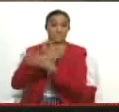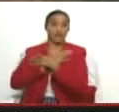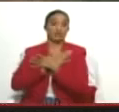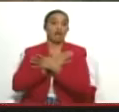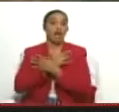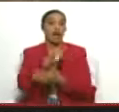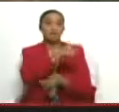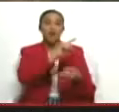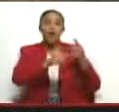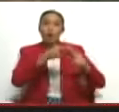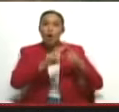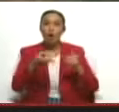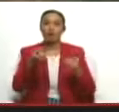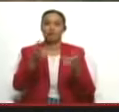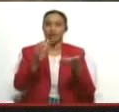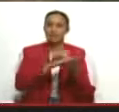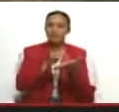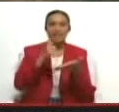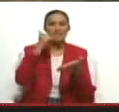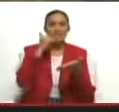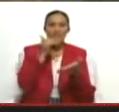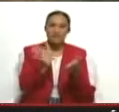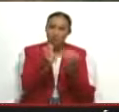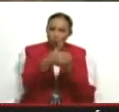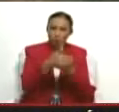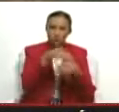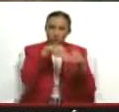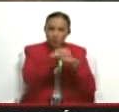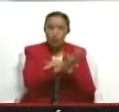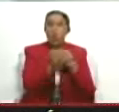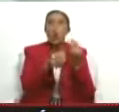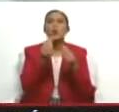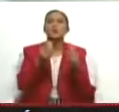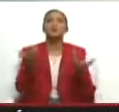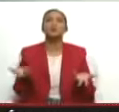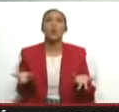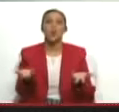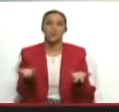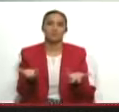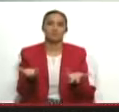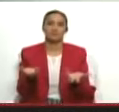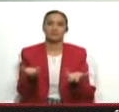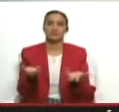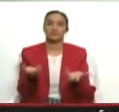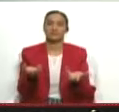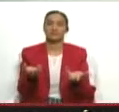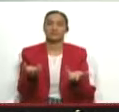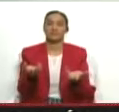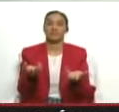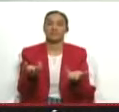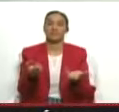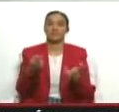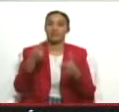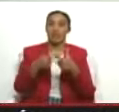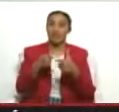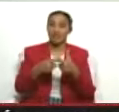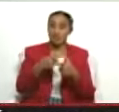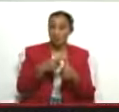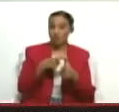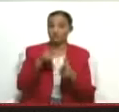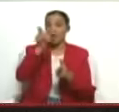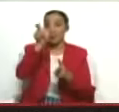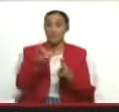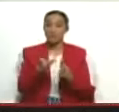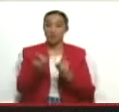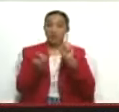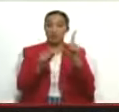ley este protocolo se activó Al momento de su captura y fue ejecutado por su entorno más cercano